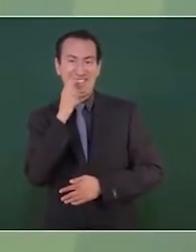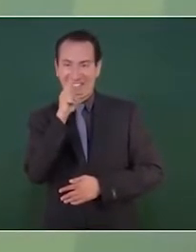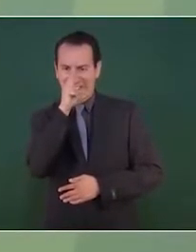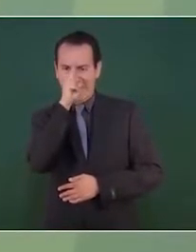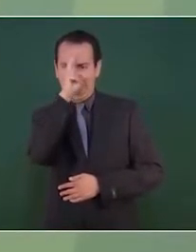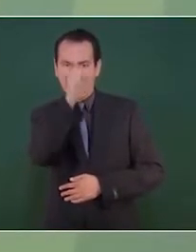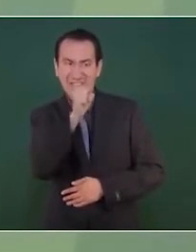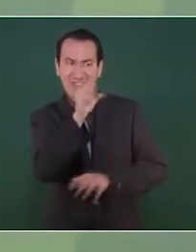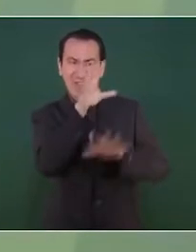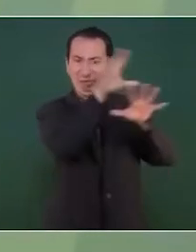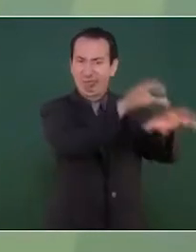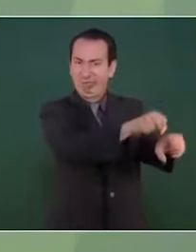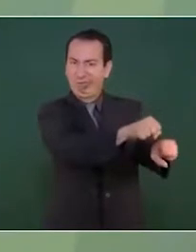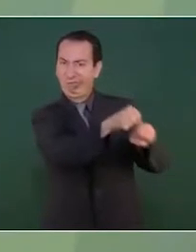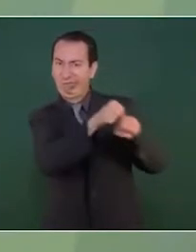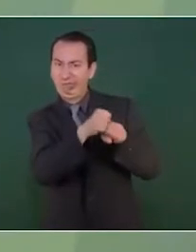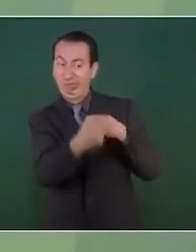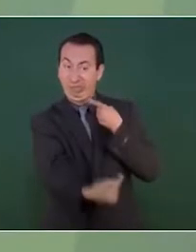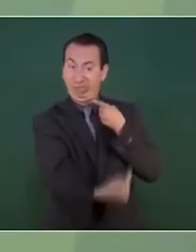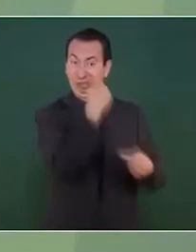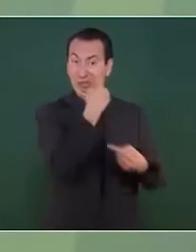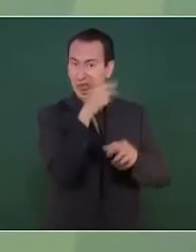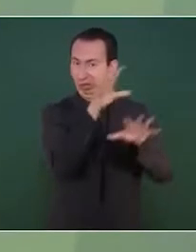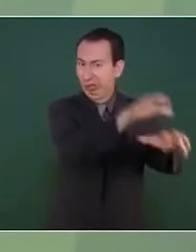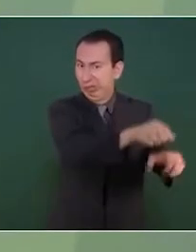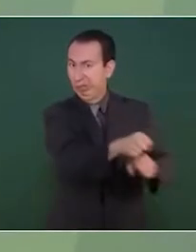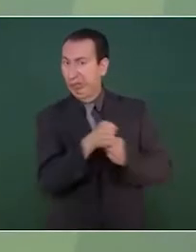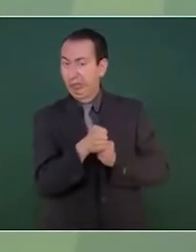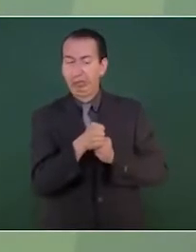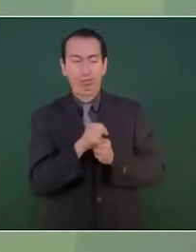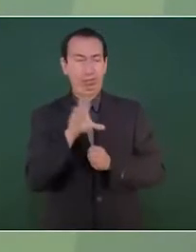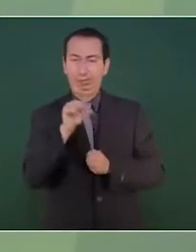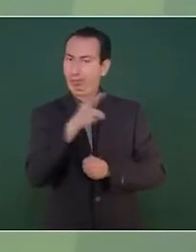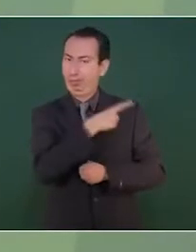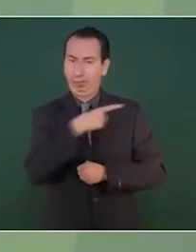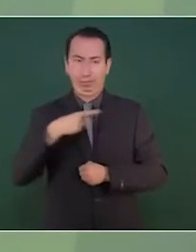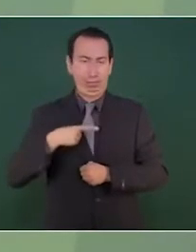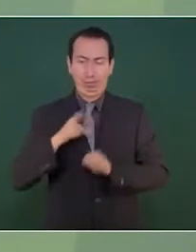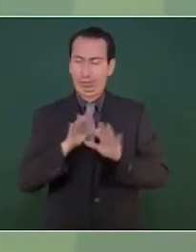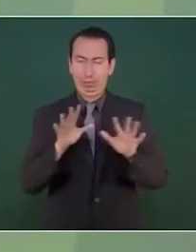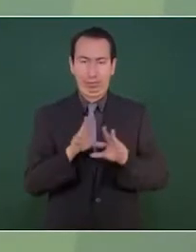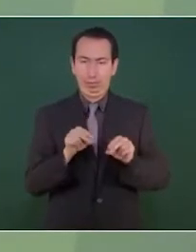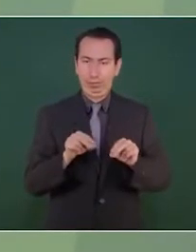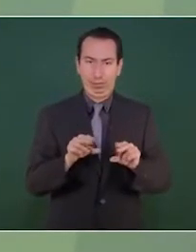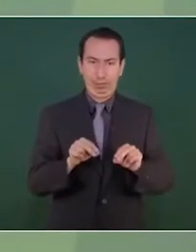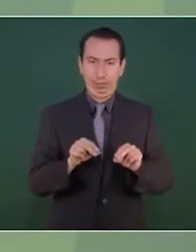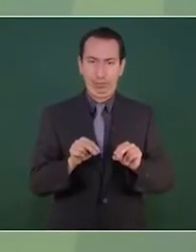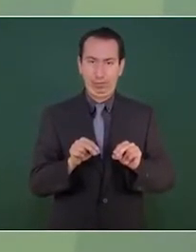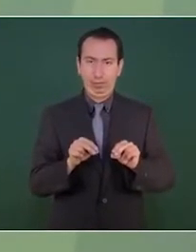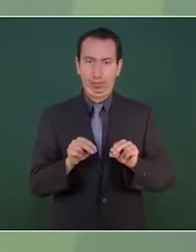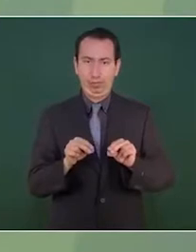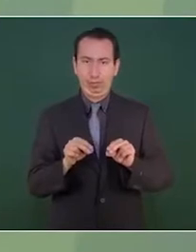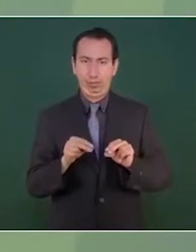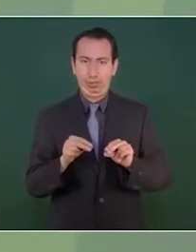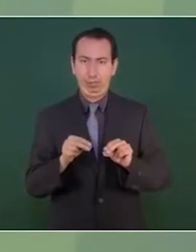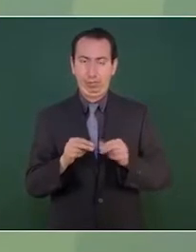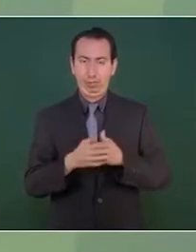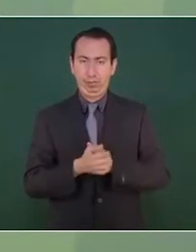venganzas políticas. Entonces, nosotros no estamos